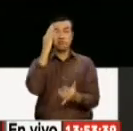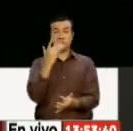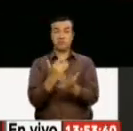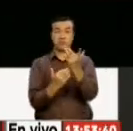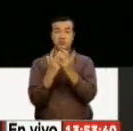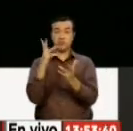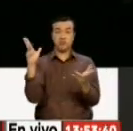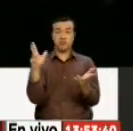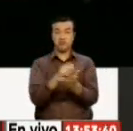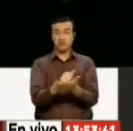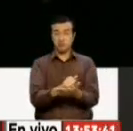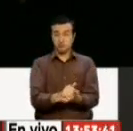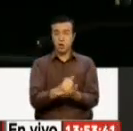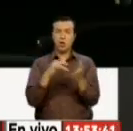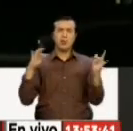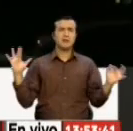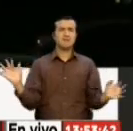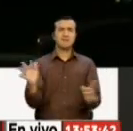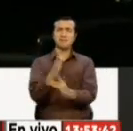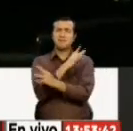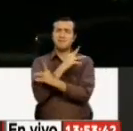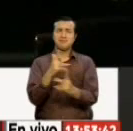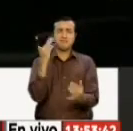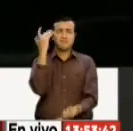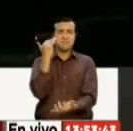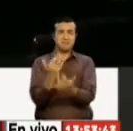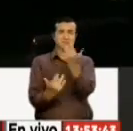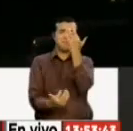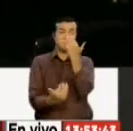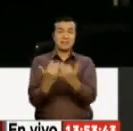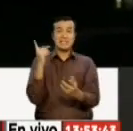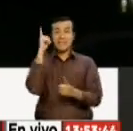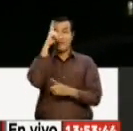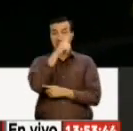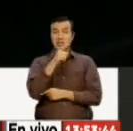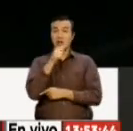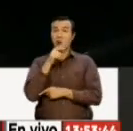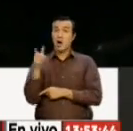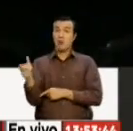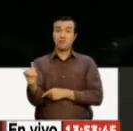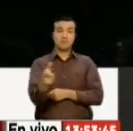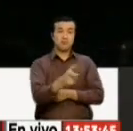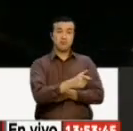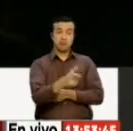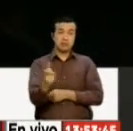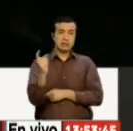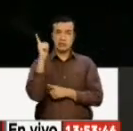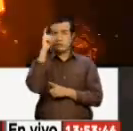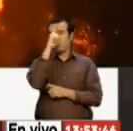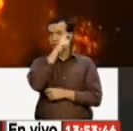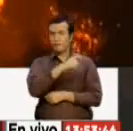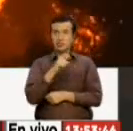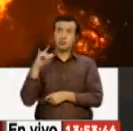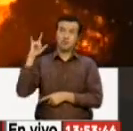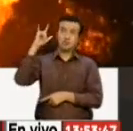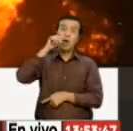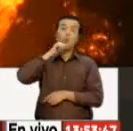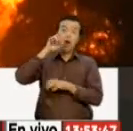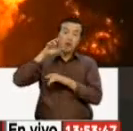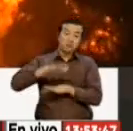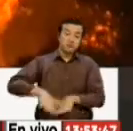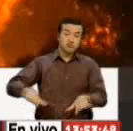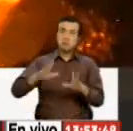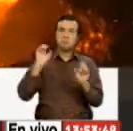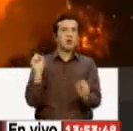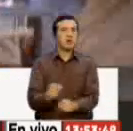fuego. Las fuertes ráfagas de viento alimentan las llamas y dificultan que los equipos de extinción empleen medios aéreos para combatirlos desde el aire. El